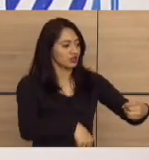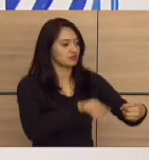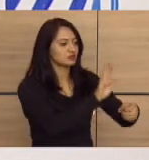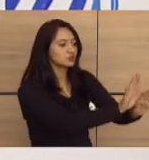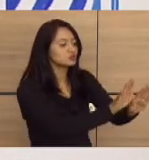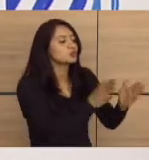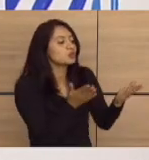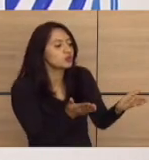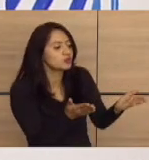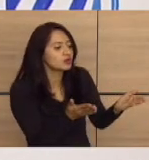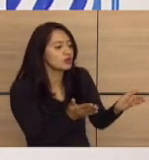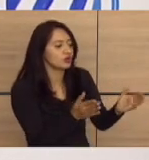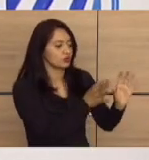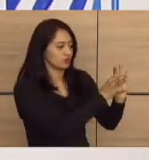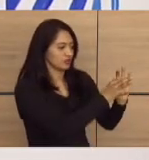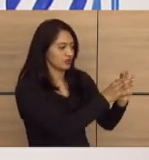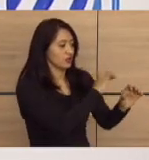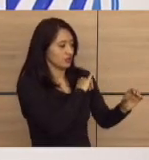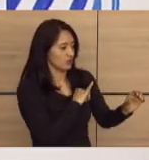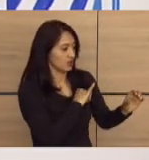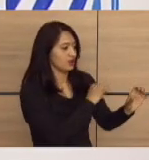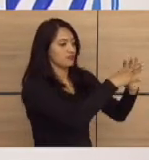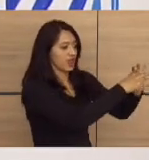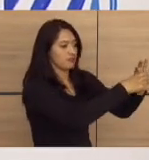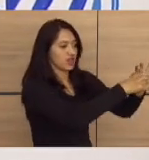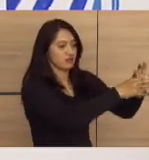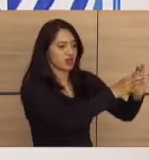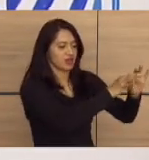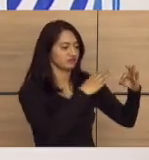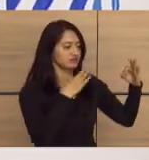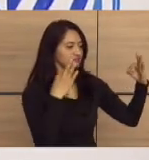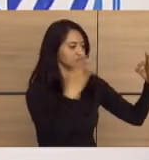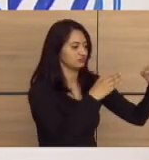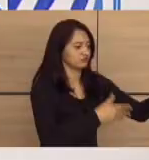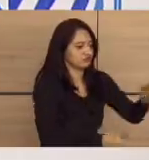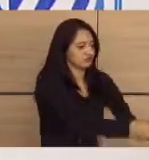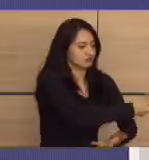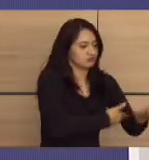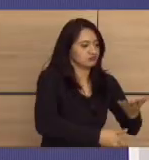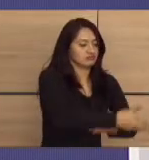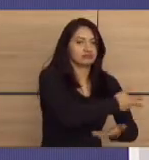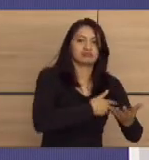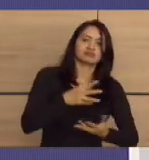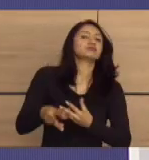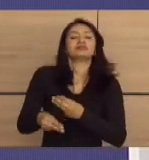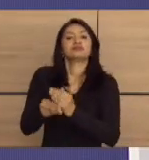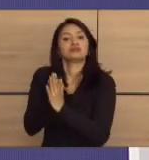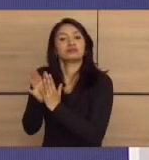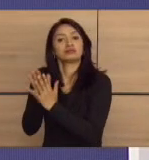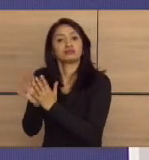ciudadanía colectiva. Entonces, desde esa, digamos, se podría retomar